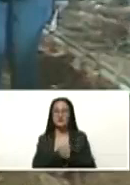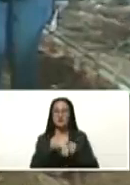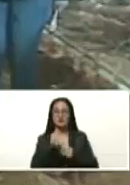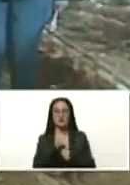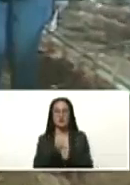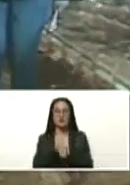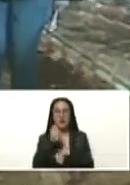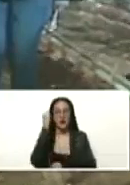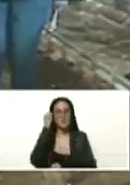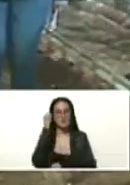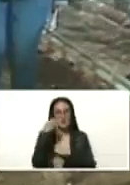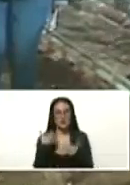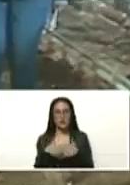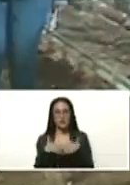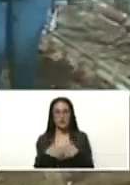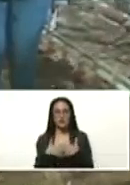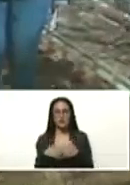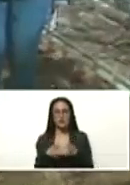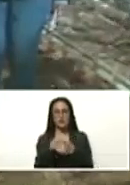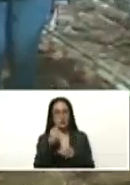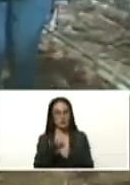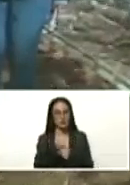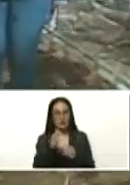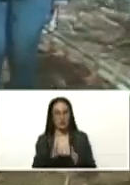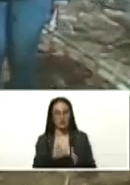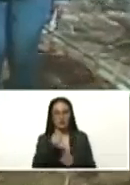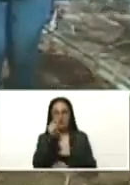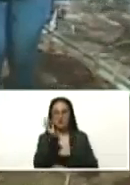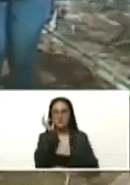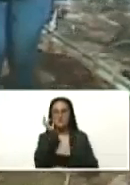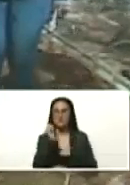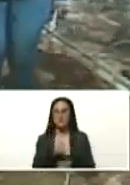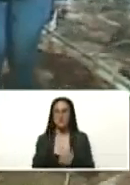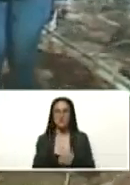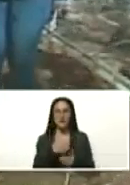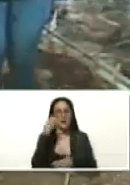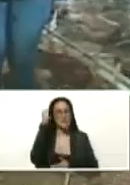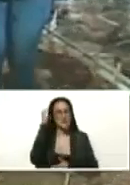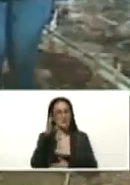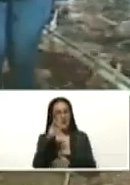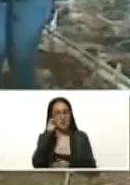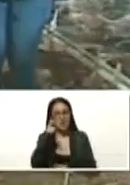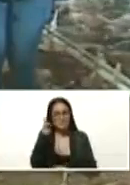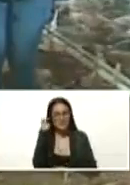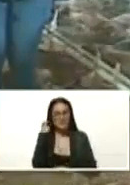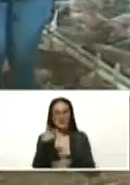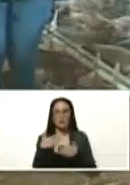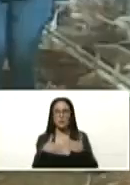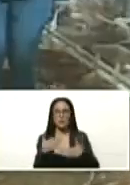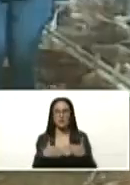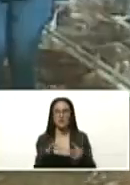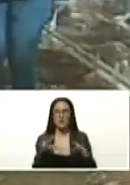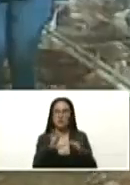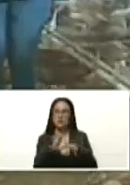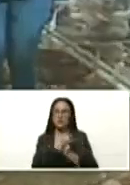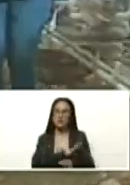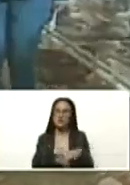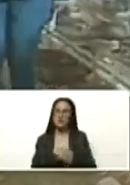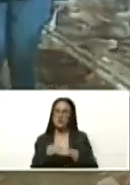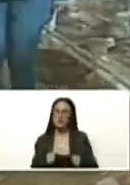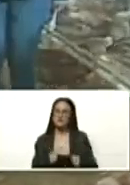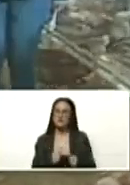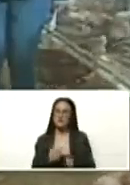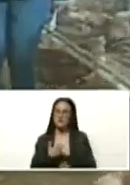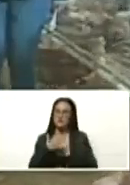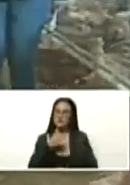la capacidad productiva de todos estos trabajadores, la capacidad productiva de nuestros campesinos, de nuestros productores. Uniendo la fuerza productiva, yo